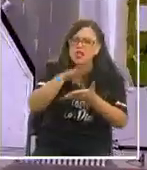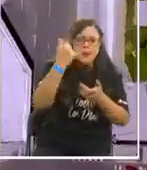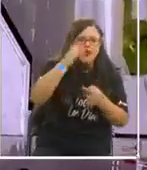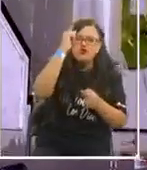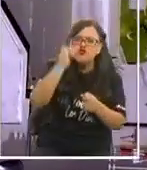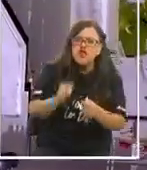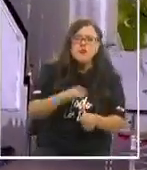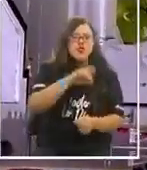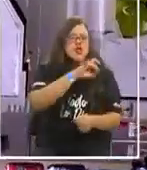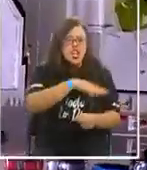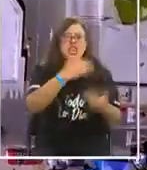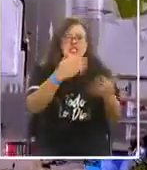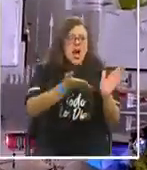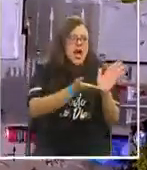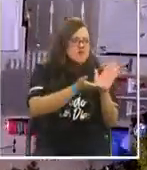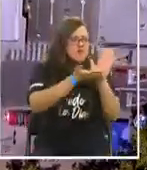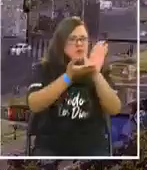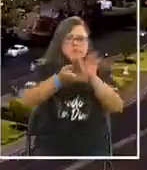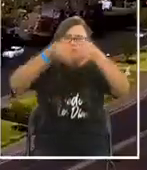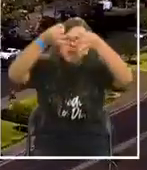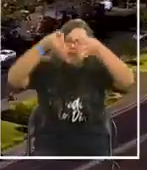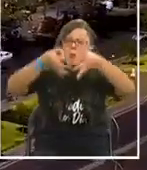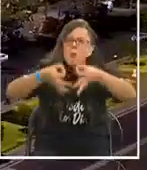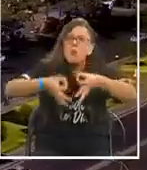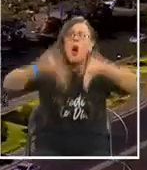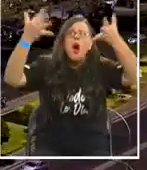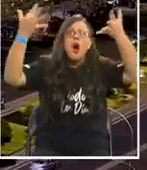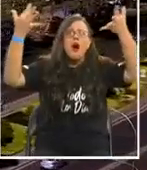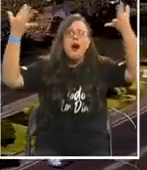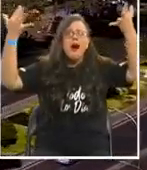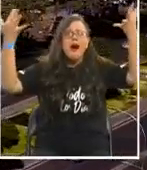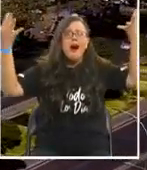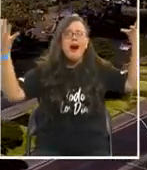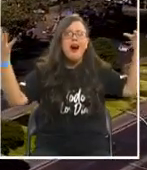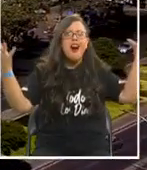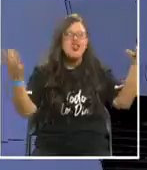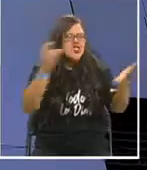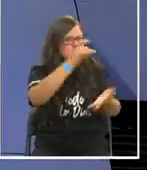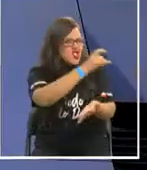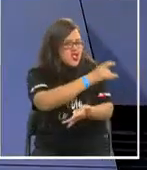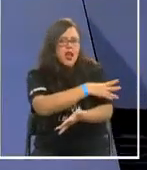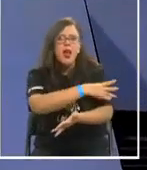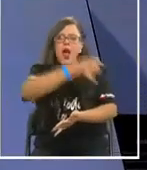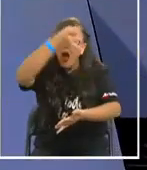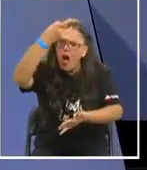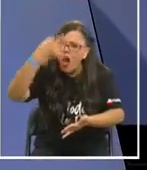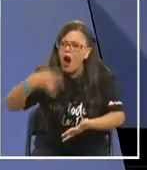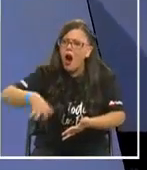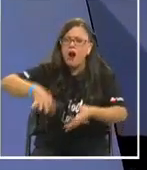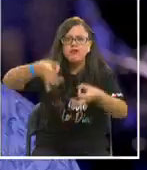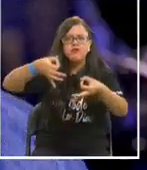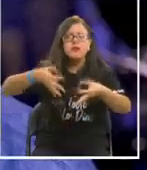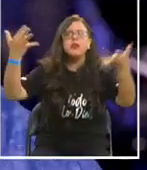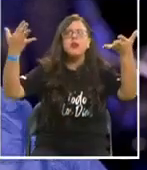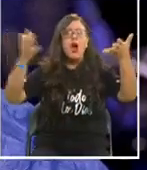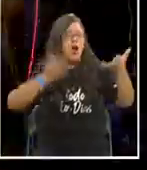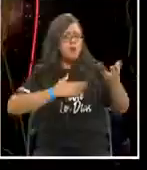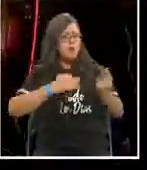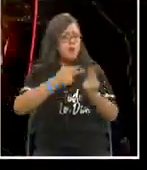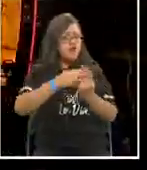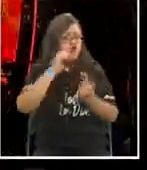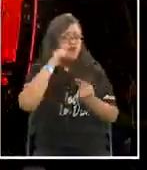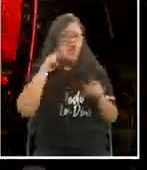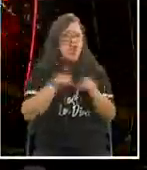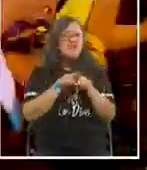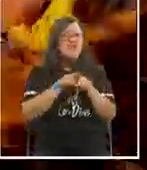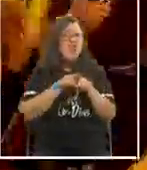resalta. Como que hay una luz que lo hace resaltar de todo el mundo. Para mí la Teletón es una fiesta.